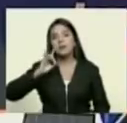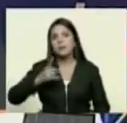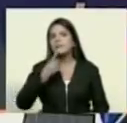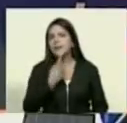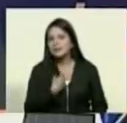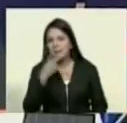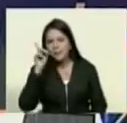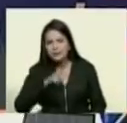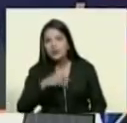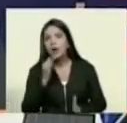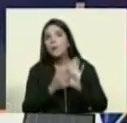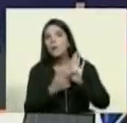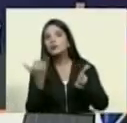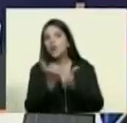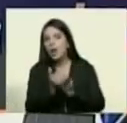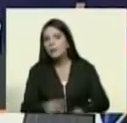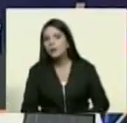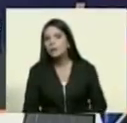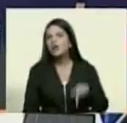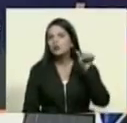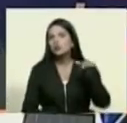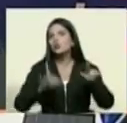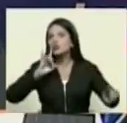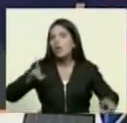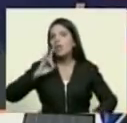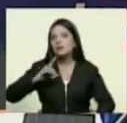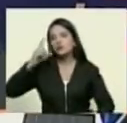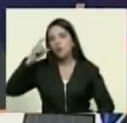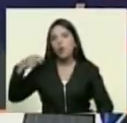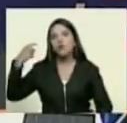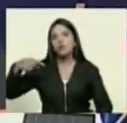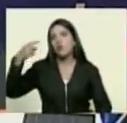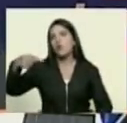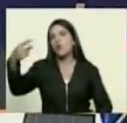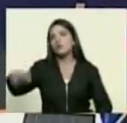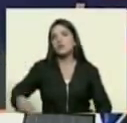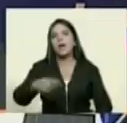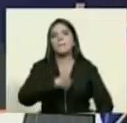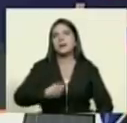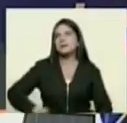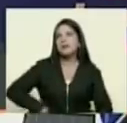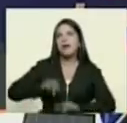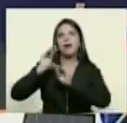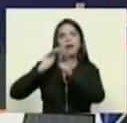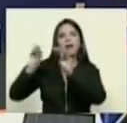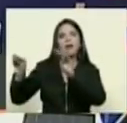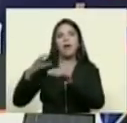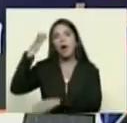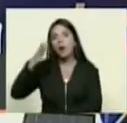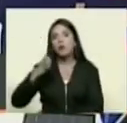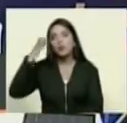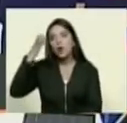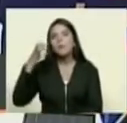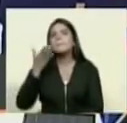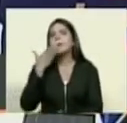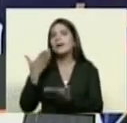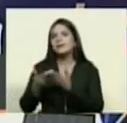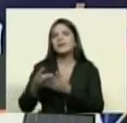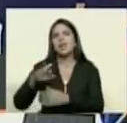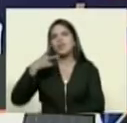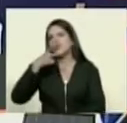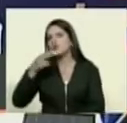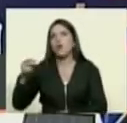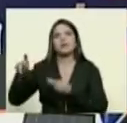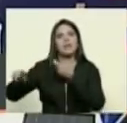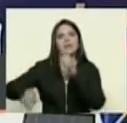desmiente Julio Borges, muestro las pruebas. Que llamaba todos los días a presidentes en el continente europeo para solicitar que no